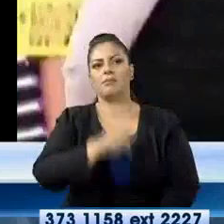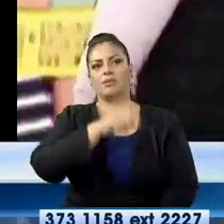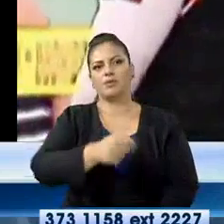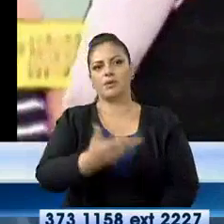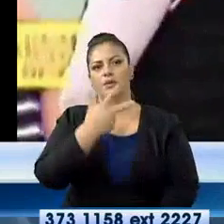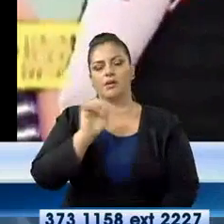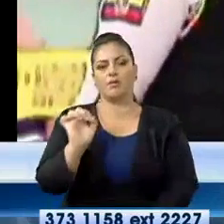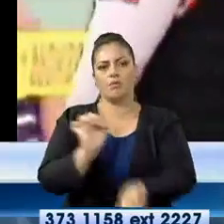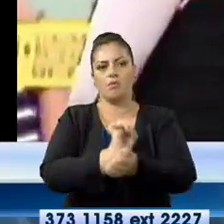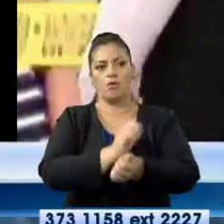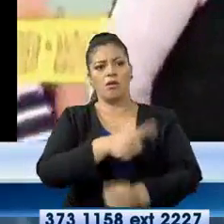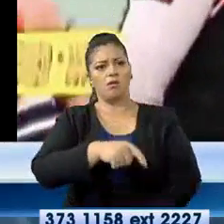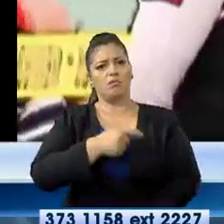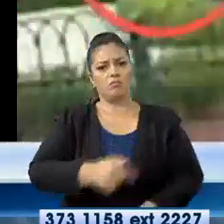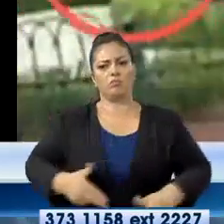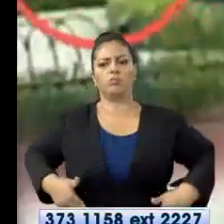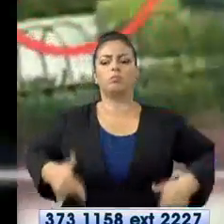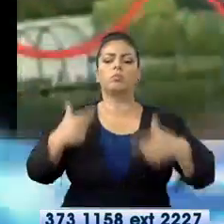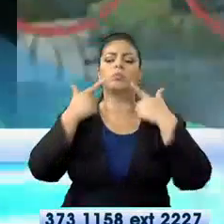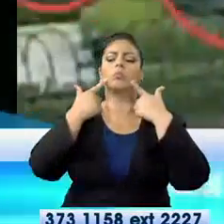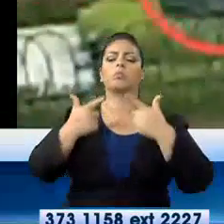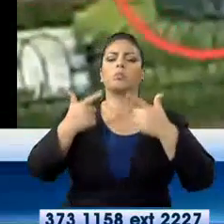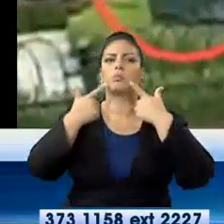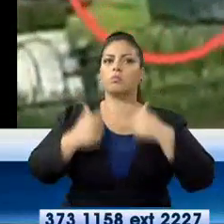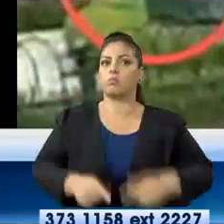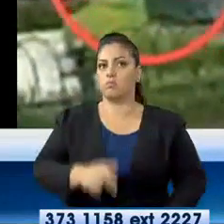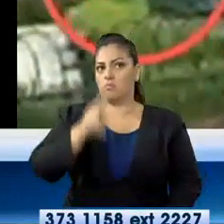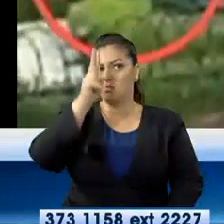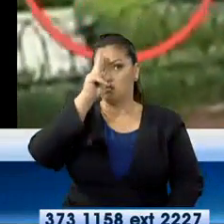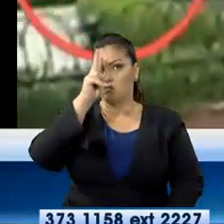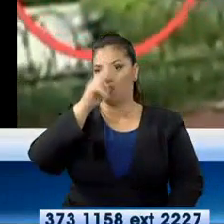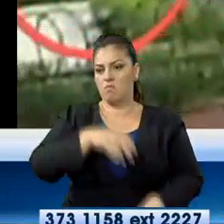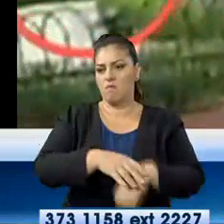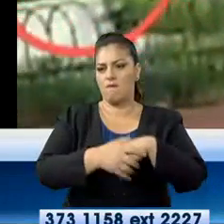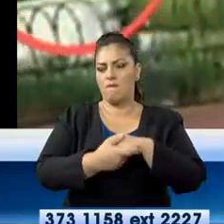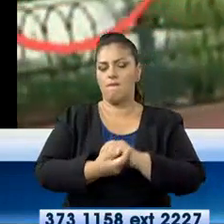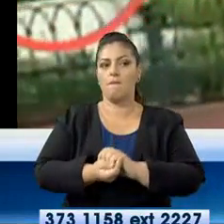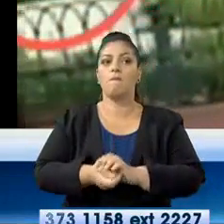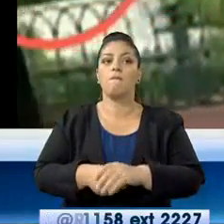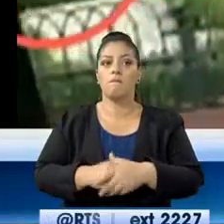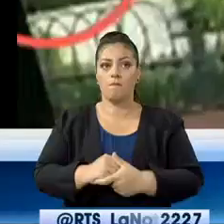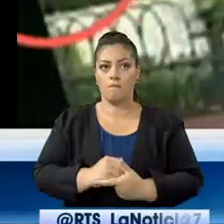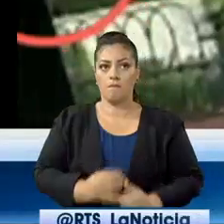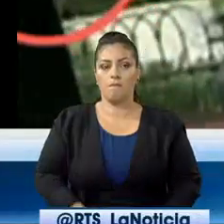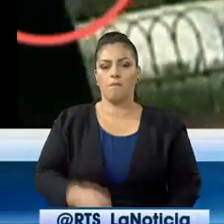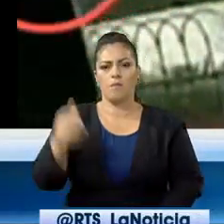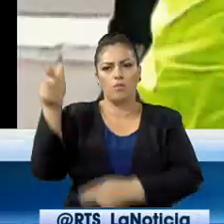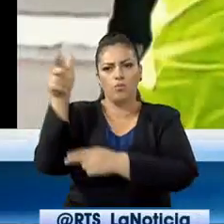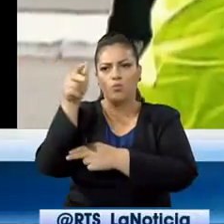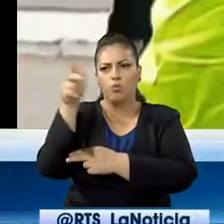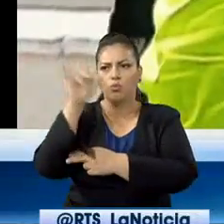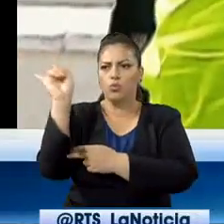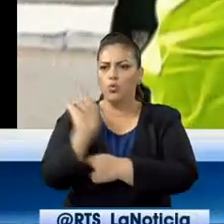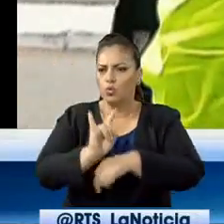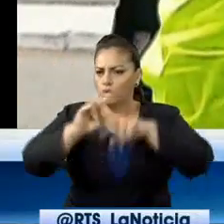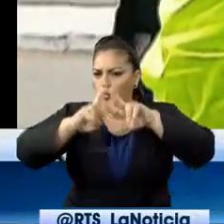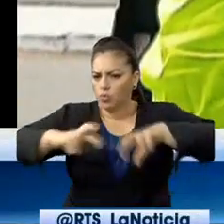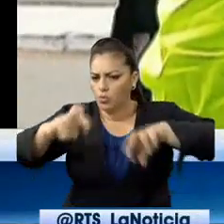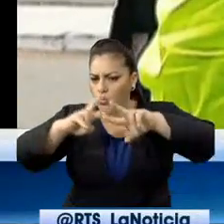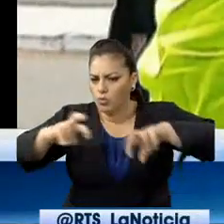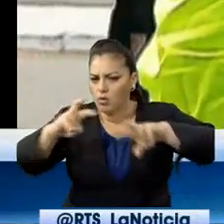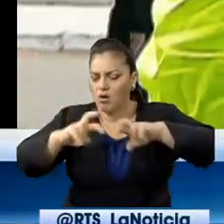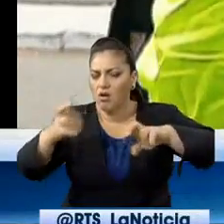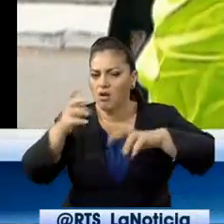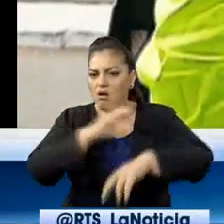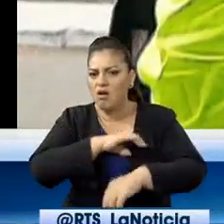funciones de guardia de dicho blindado. La inspección de videos, la investigación propia desarrollada por la policía precisamente